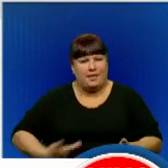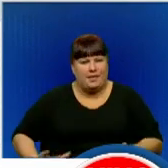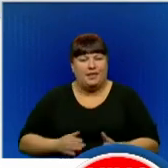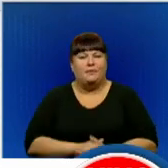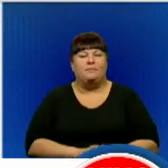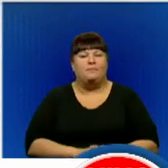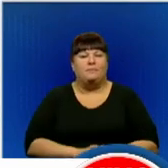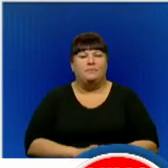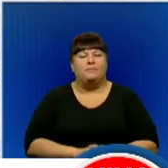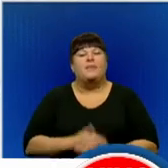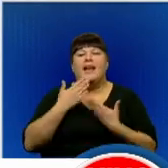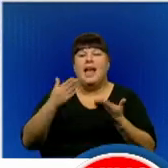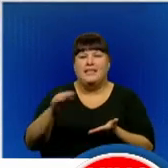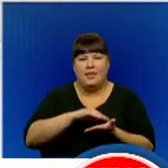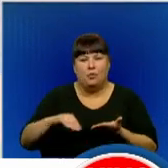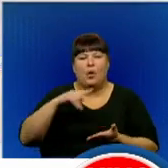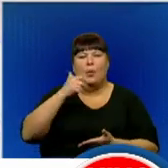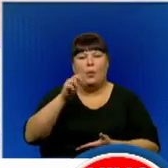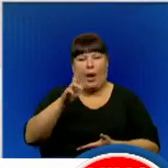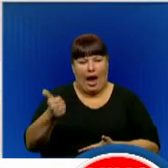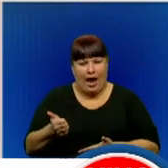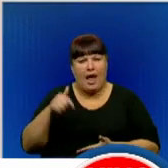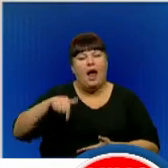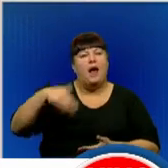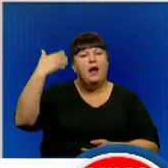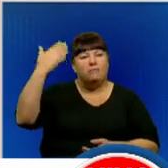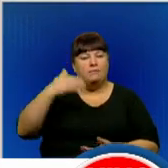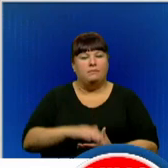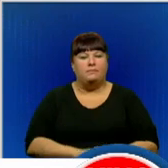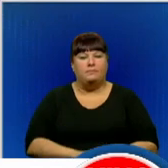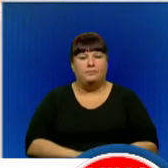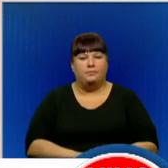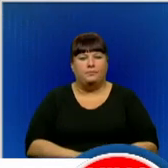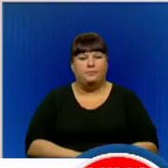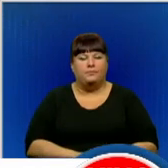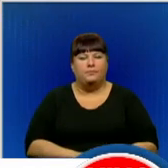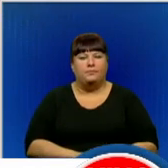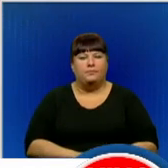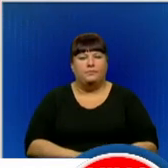gracias diputado hará en el uso de la palabra quiero